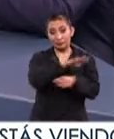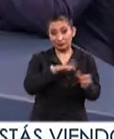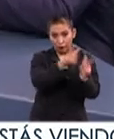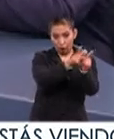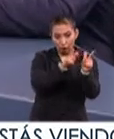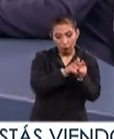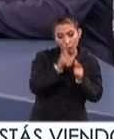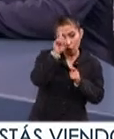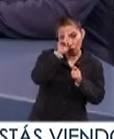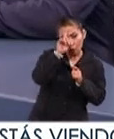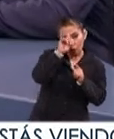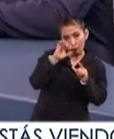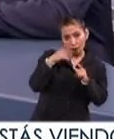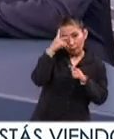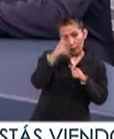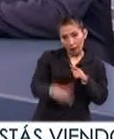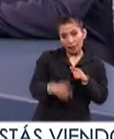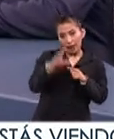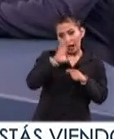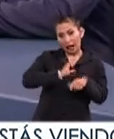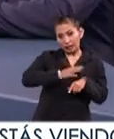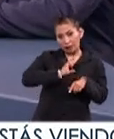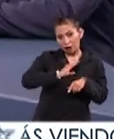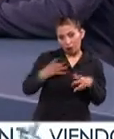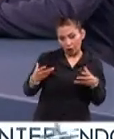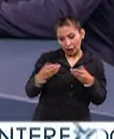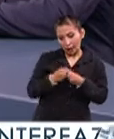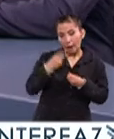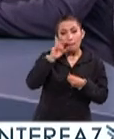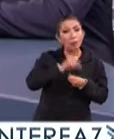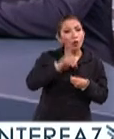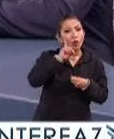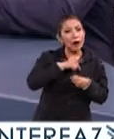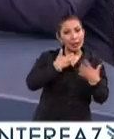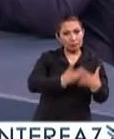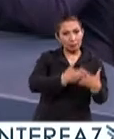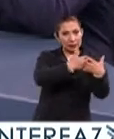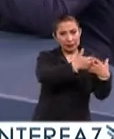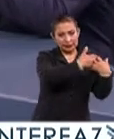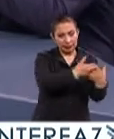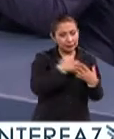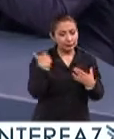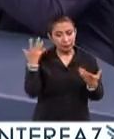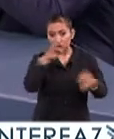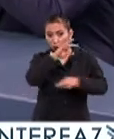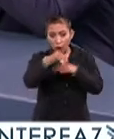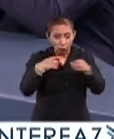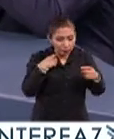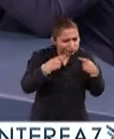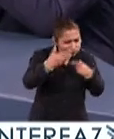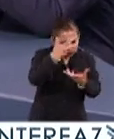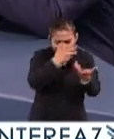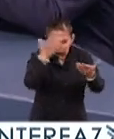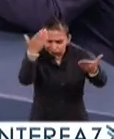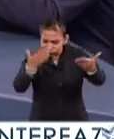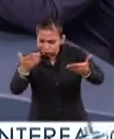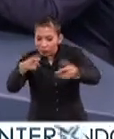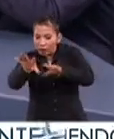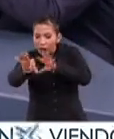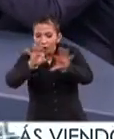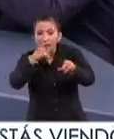este grupo, el Consejo Mexicano de Cancerología, Mujeres Empresarias, entre todos ellos